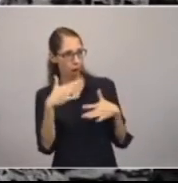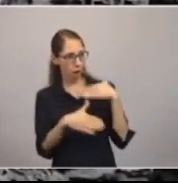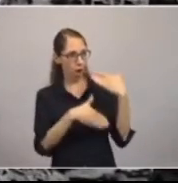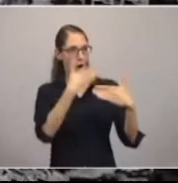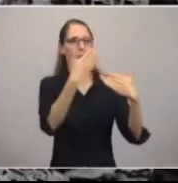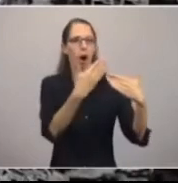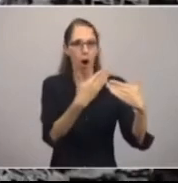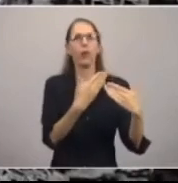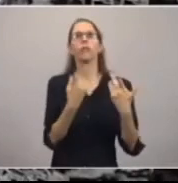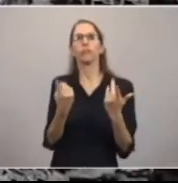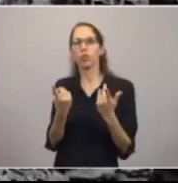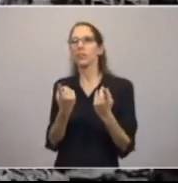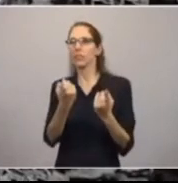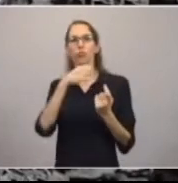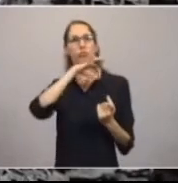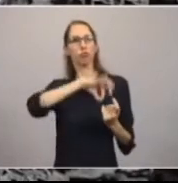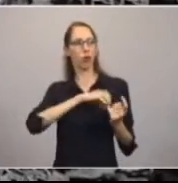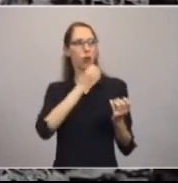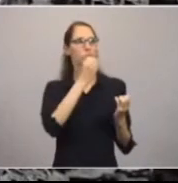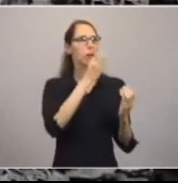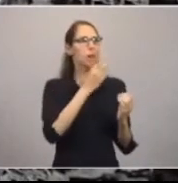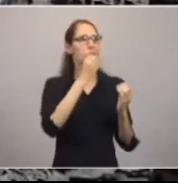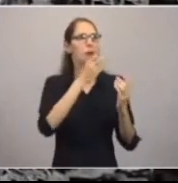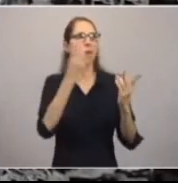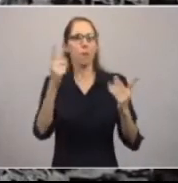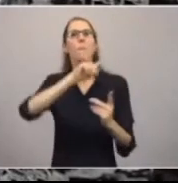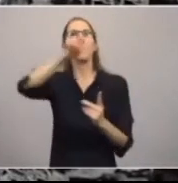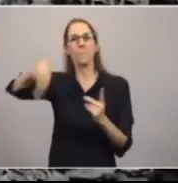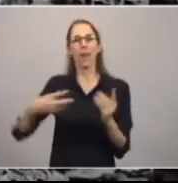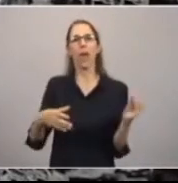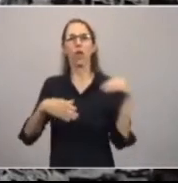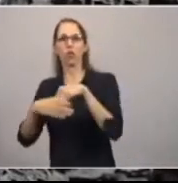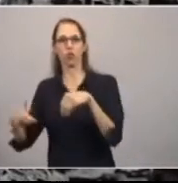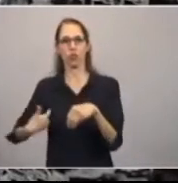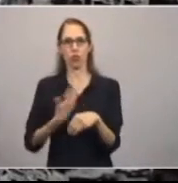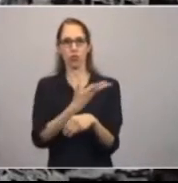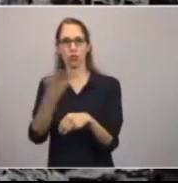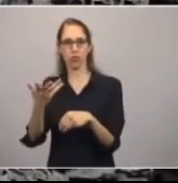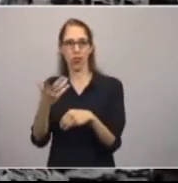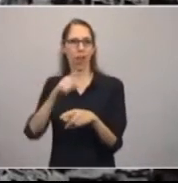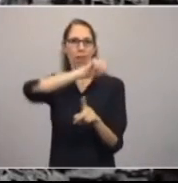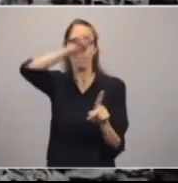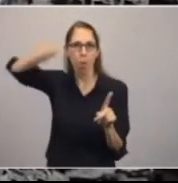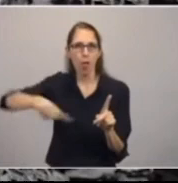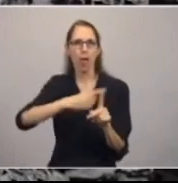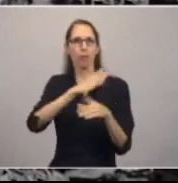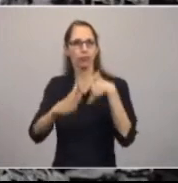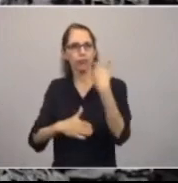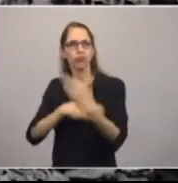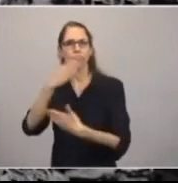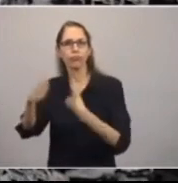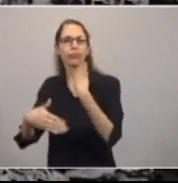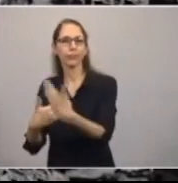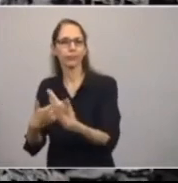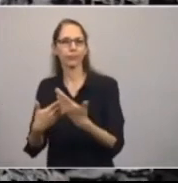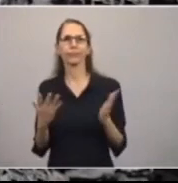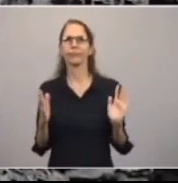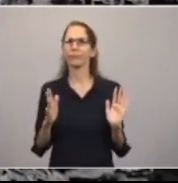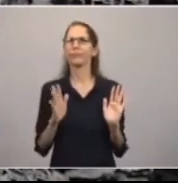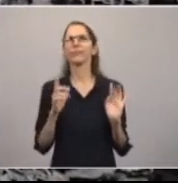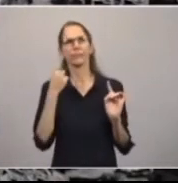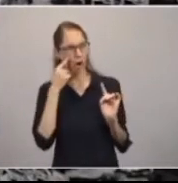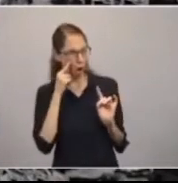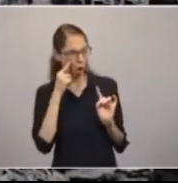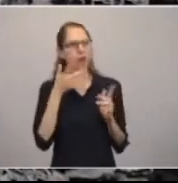niveles salariales y generar más inclusión social. Es un modelo virtuoso. Y tiene que ver, por supuesto que no, esto no es ni hablar contra la actividad